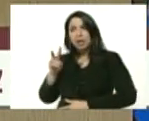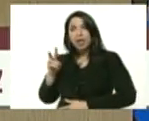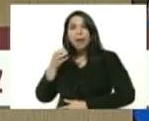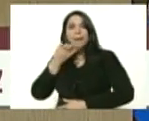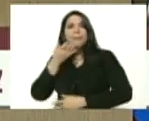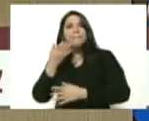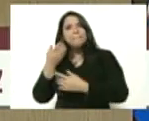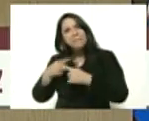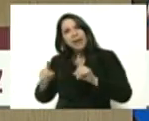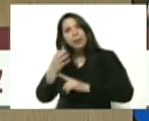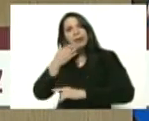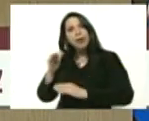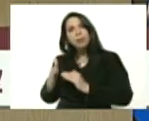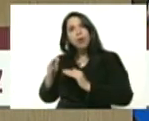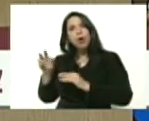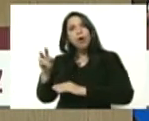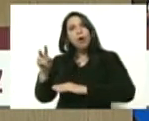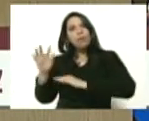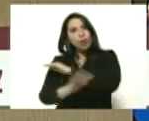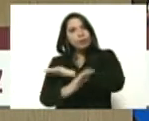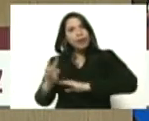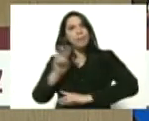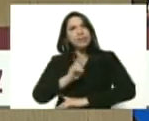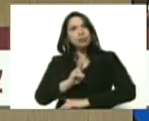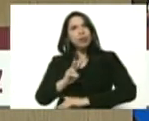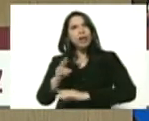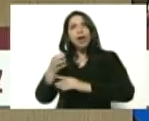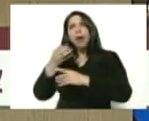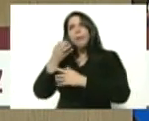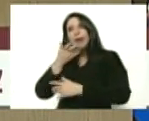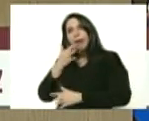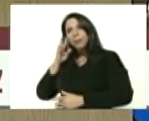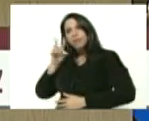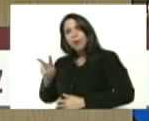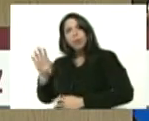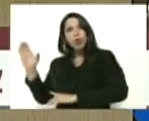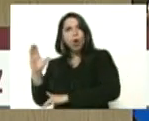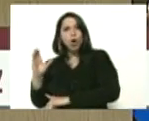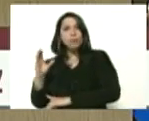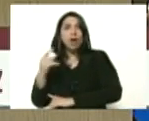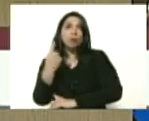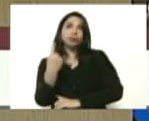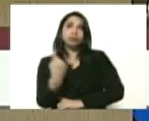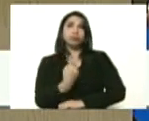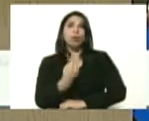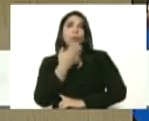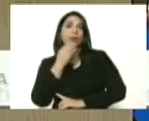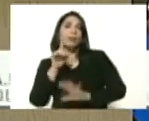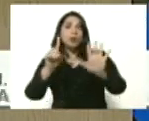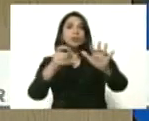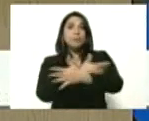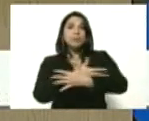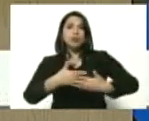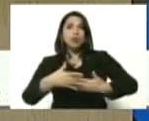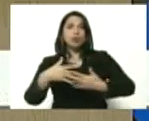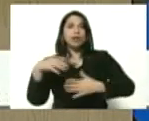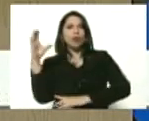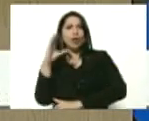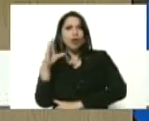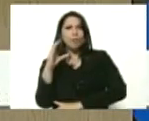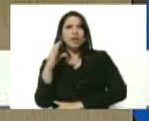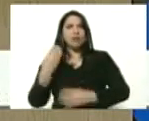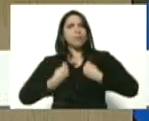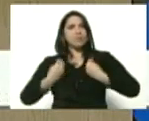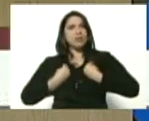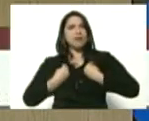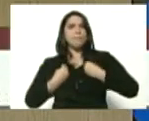de Colombia. Podría suponerse que uno solo de los 6 millones de colombianos que viven en